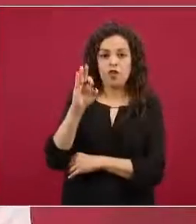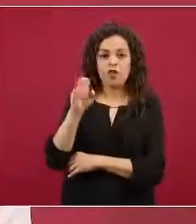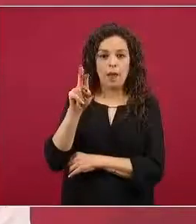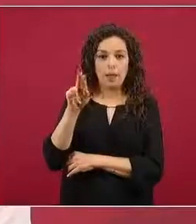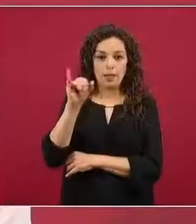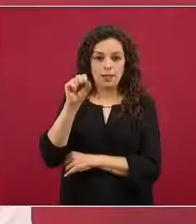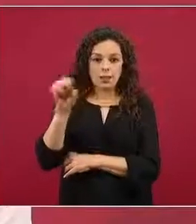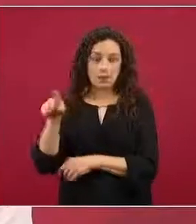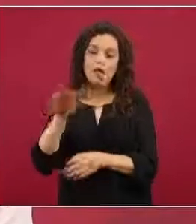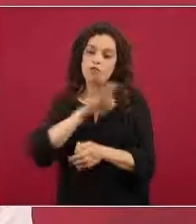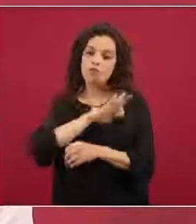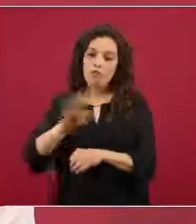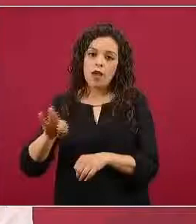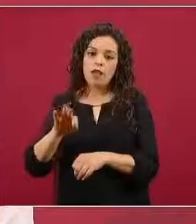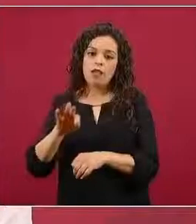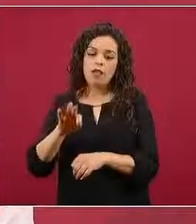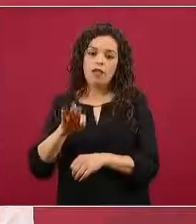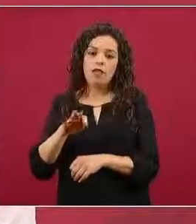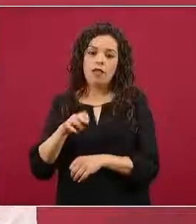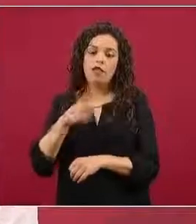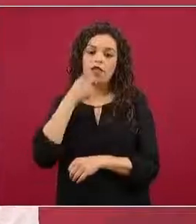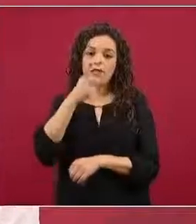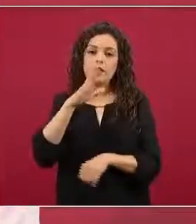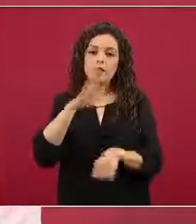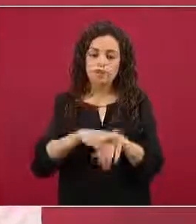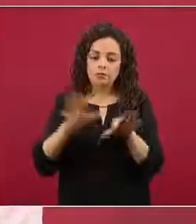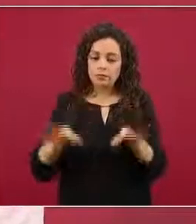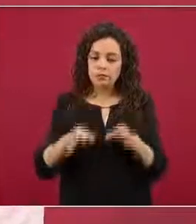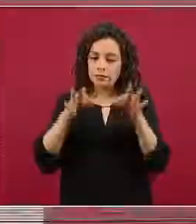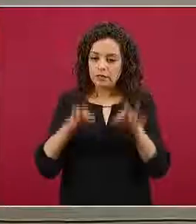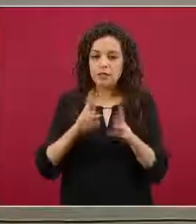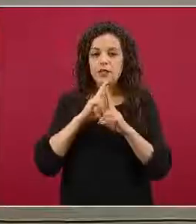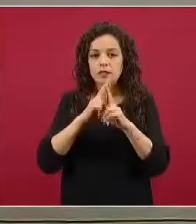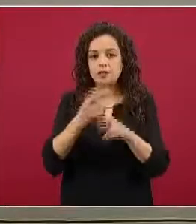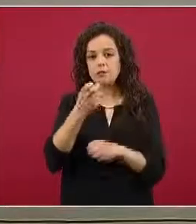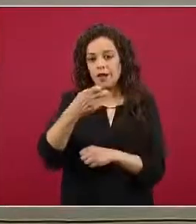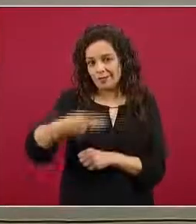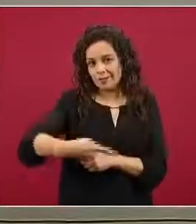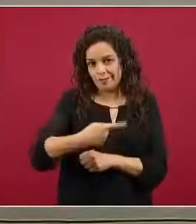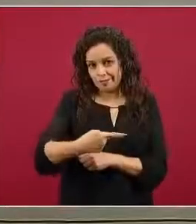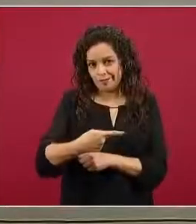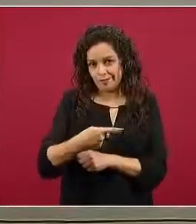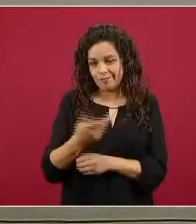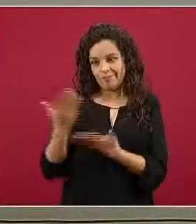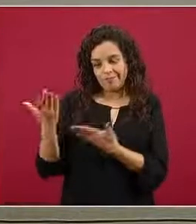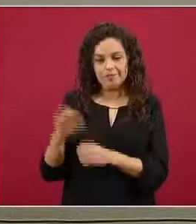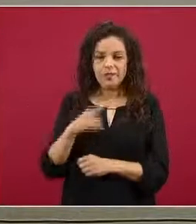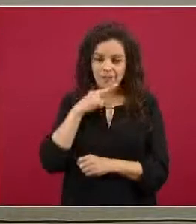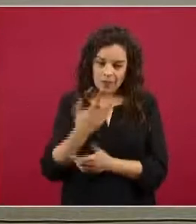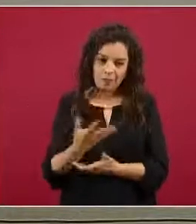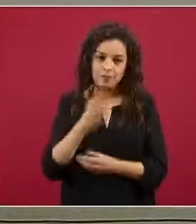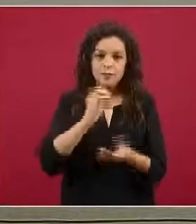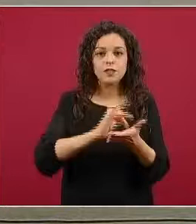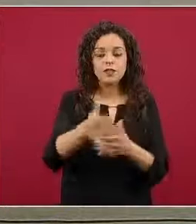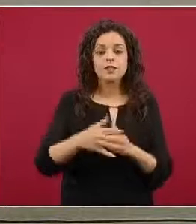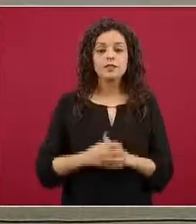una mejor respuesta a esta pregunta. Arturo, muchas gracias. Araceli, por favor.